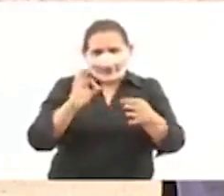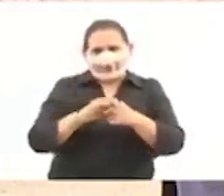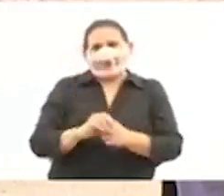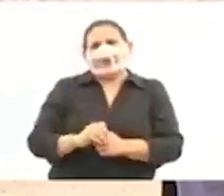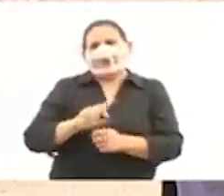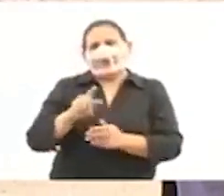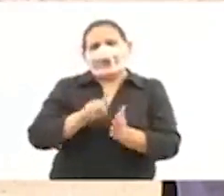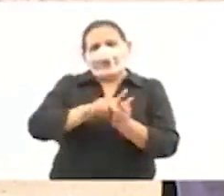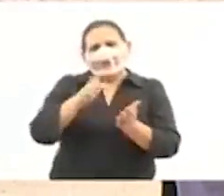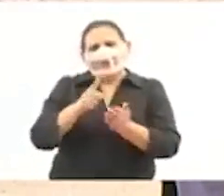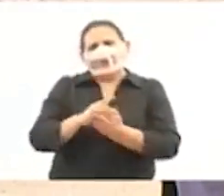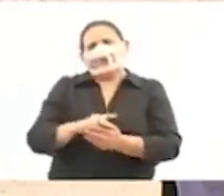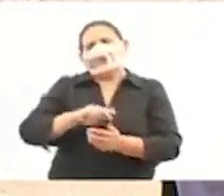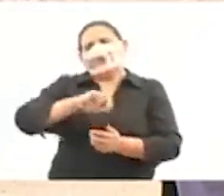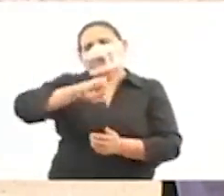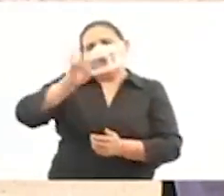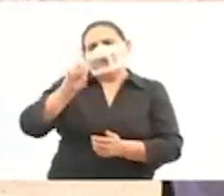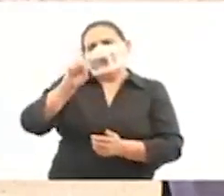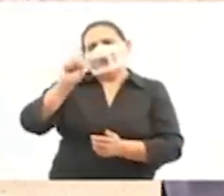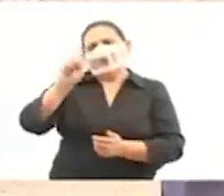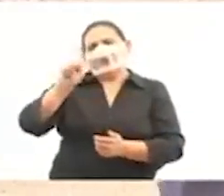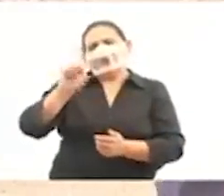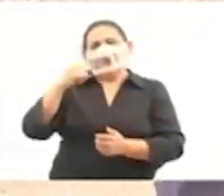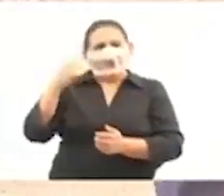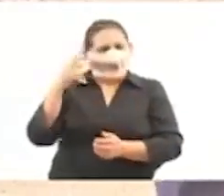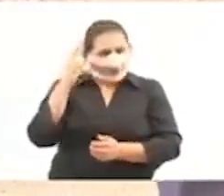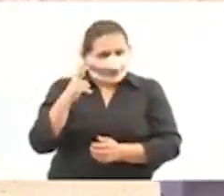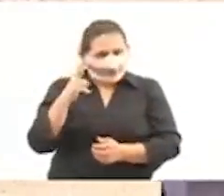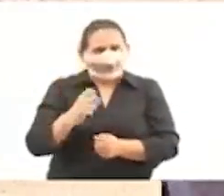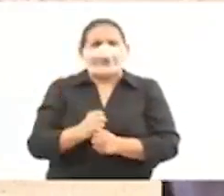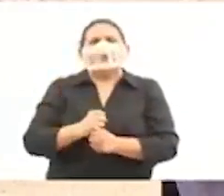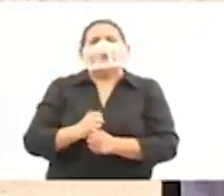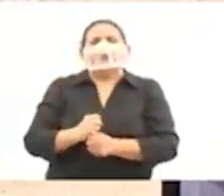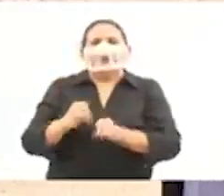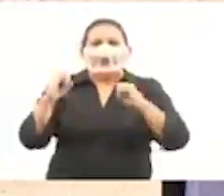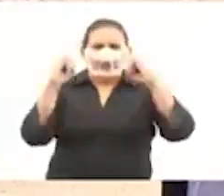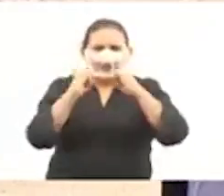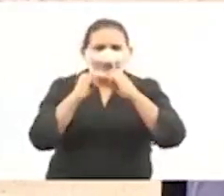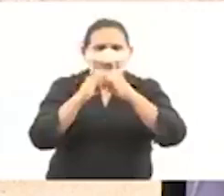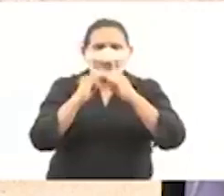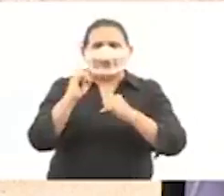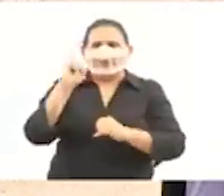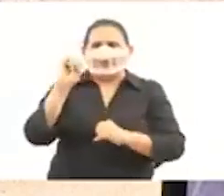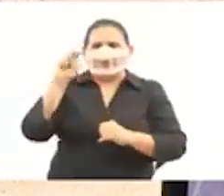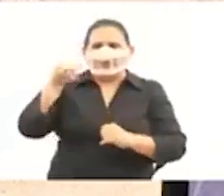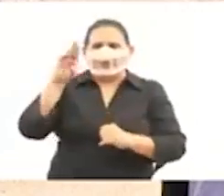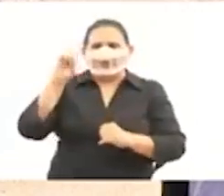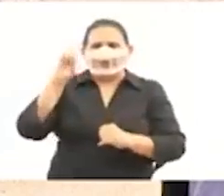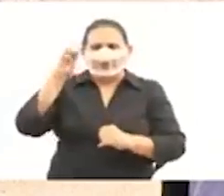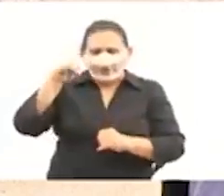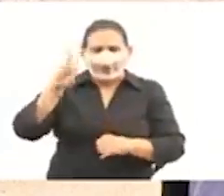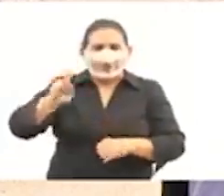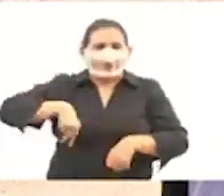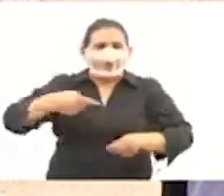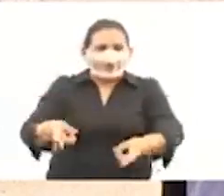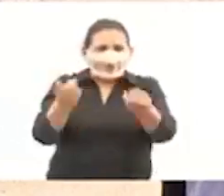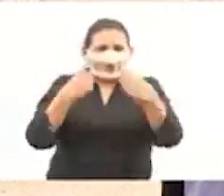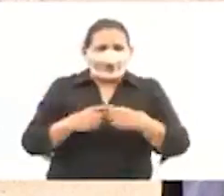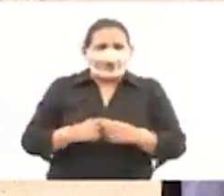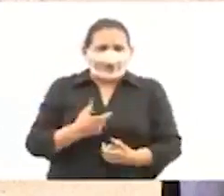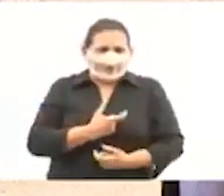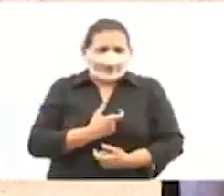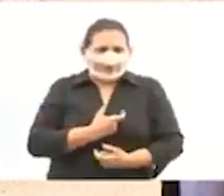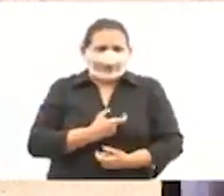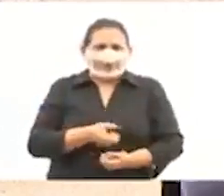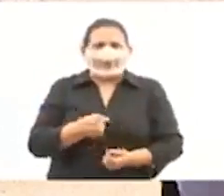project y asimismo también el instituto mexicano para la competitividad el lincoln apenas hace unas semanas nos otorgó la medalla de oro